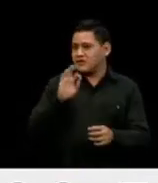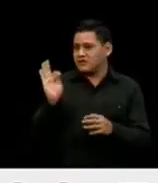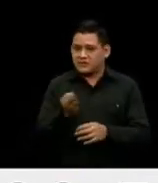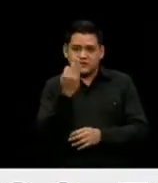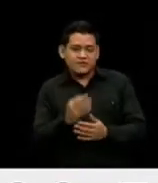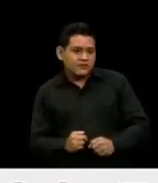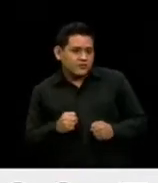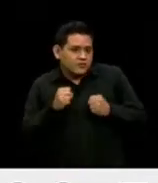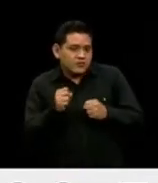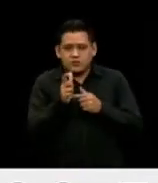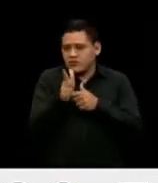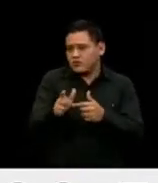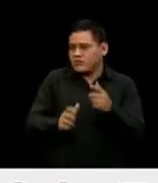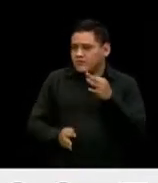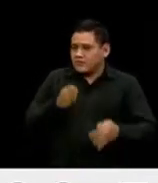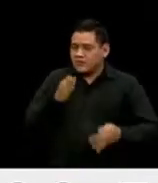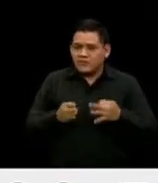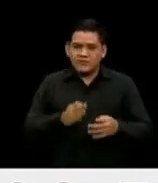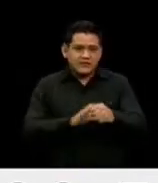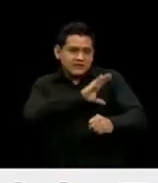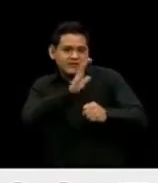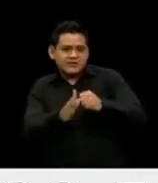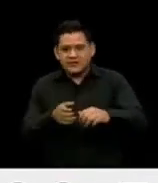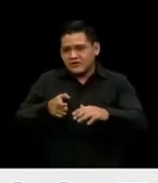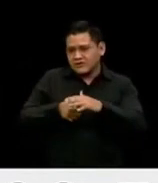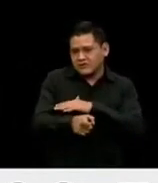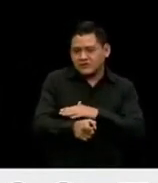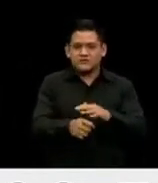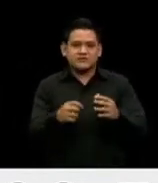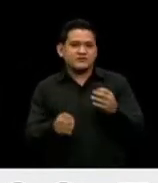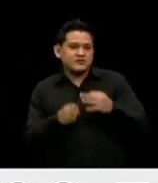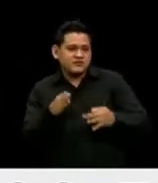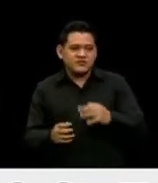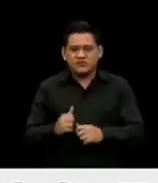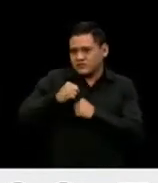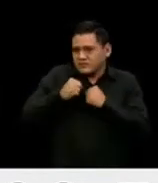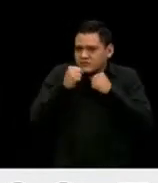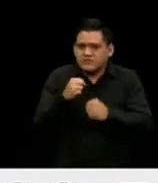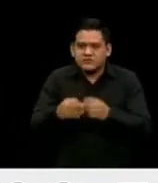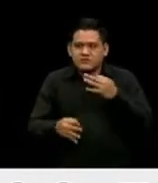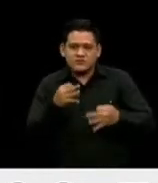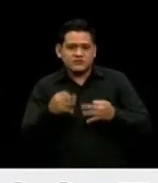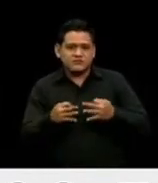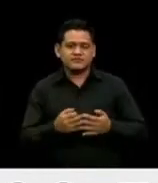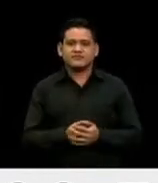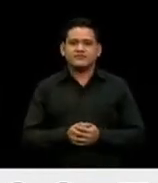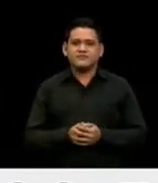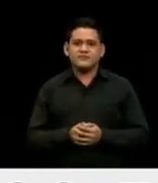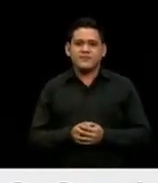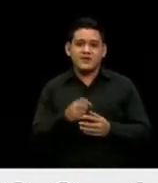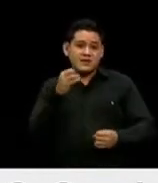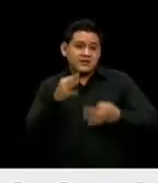poder judicial pero para combatir la corrupción del poder judicial para que la que la